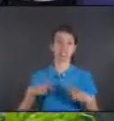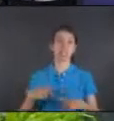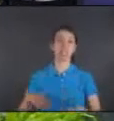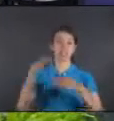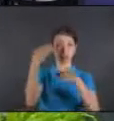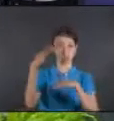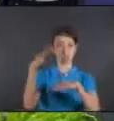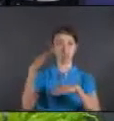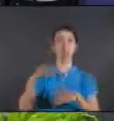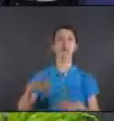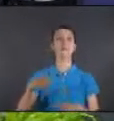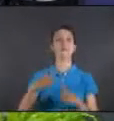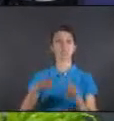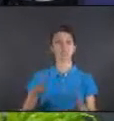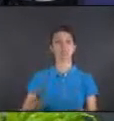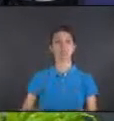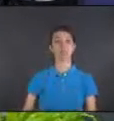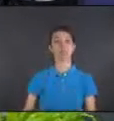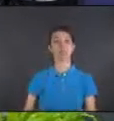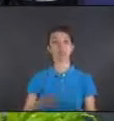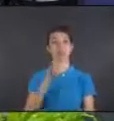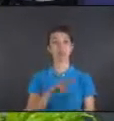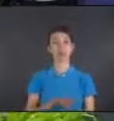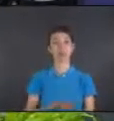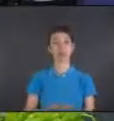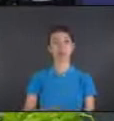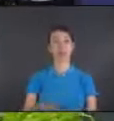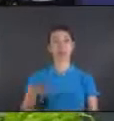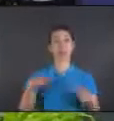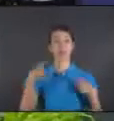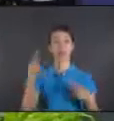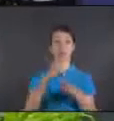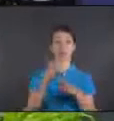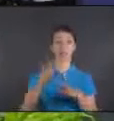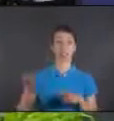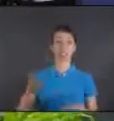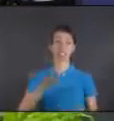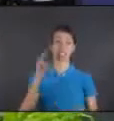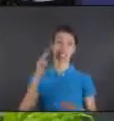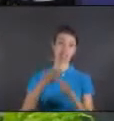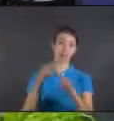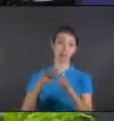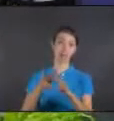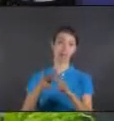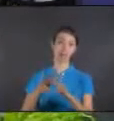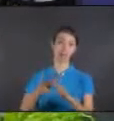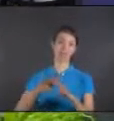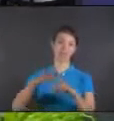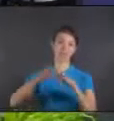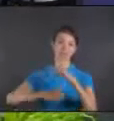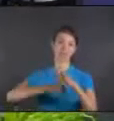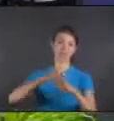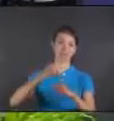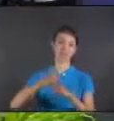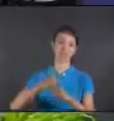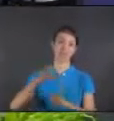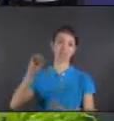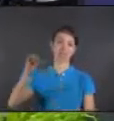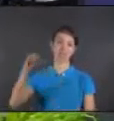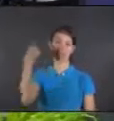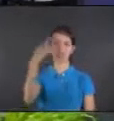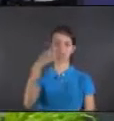Hay cosas que todavía no se han muerto, y hay algunas que se murieron y Dios las resucita